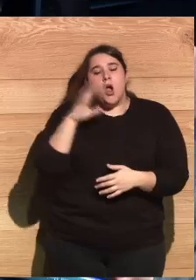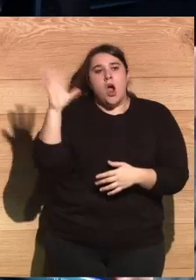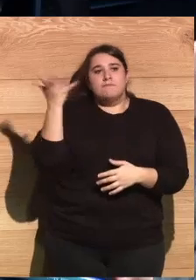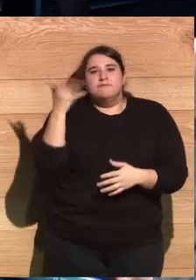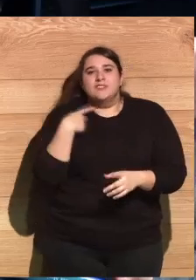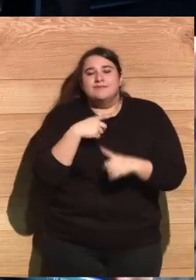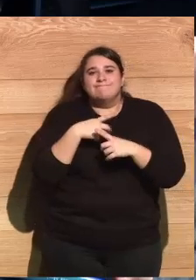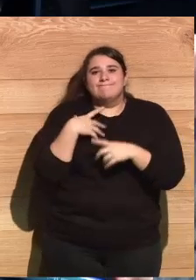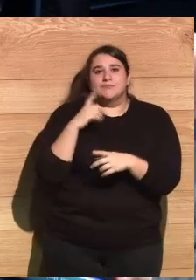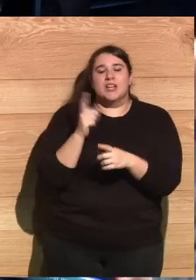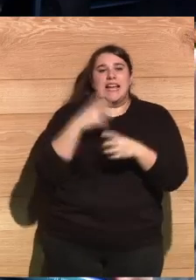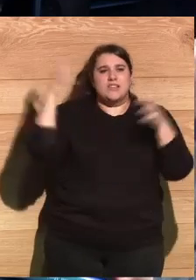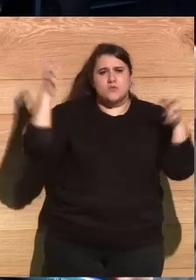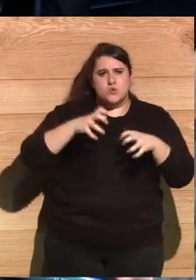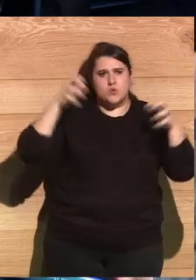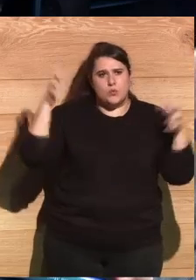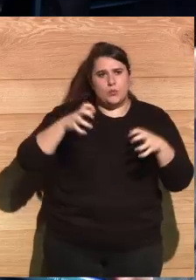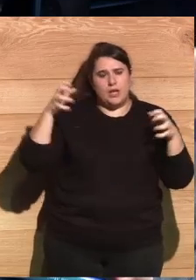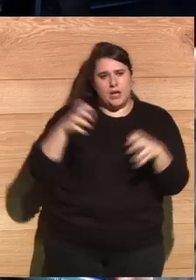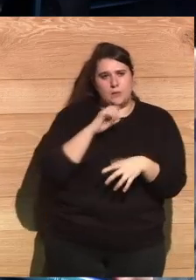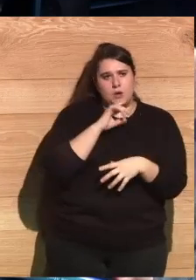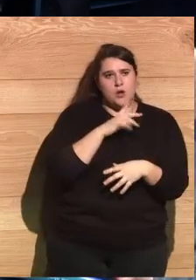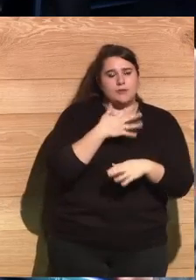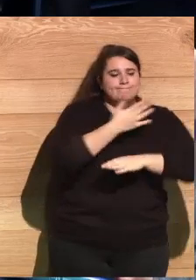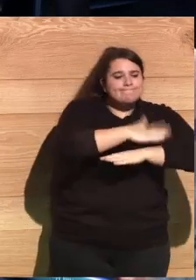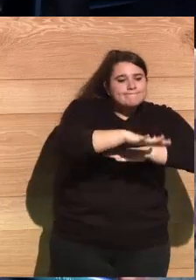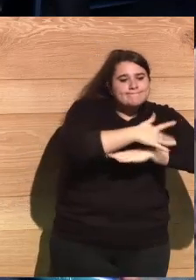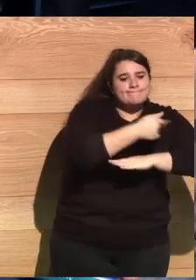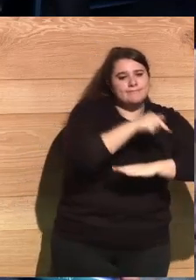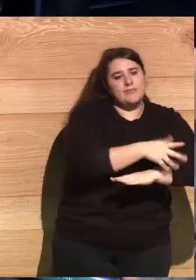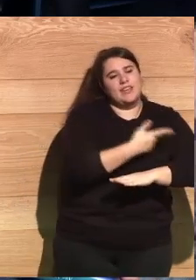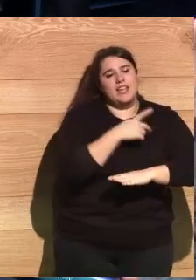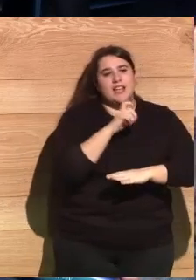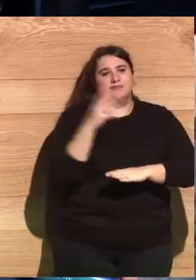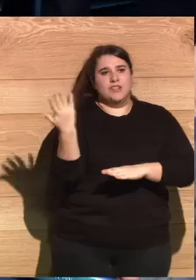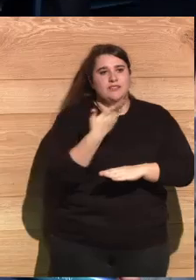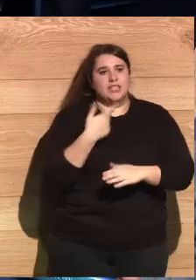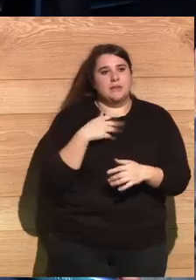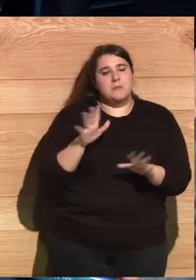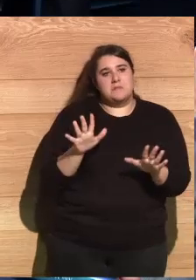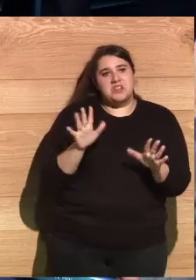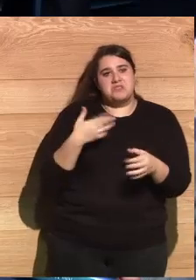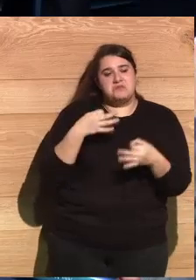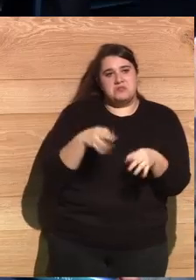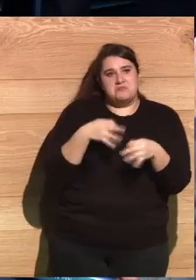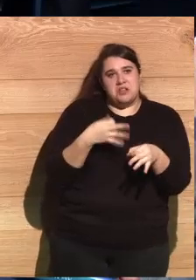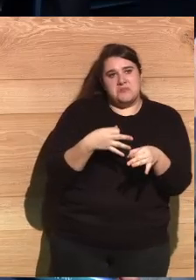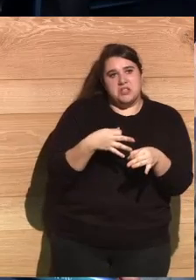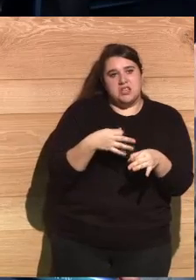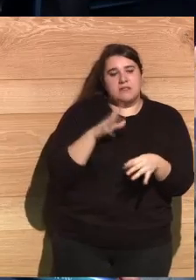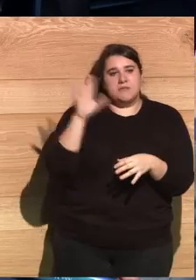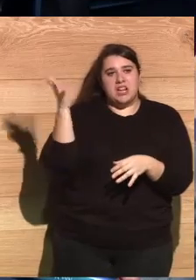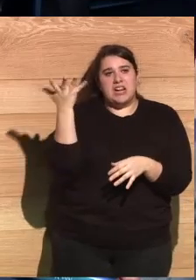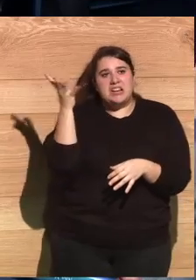climatología adversa con grandes lluvias que han hecho mucho daño a las costas mediterráneas, y etcétera, pero normalmente tenemos un